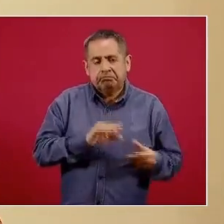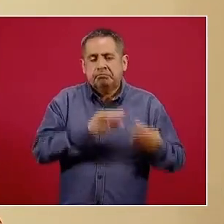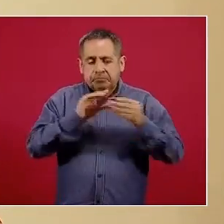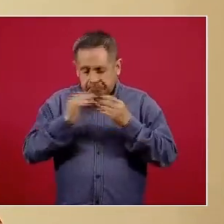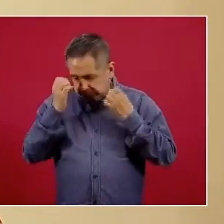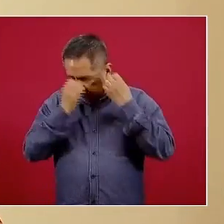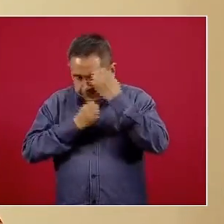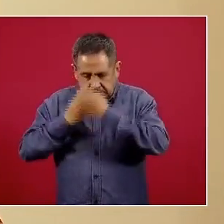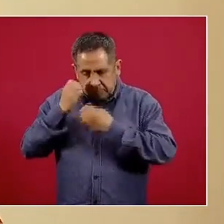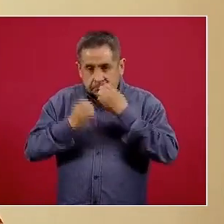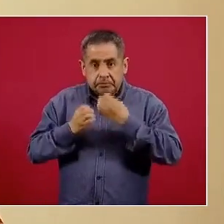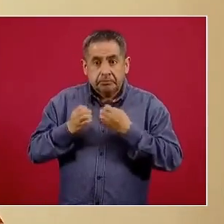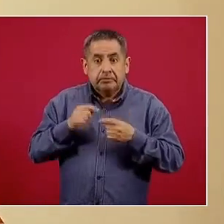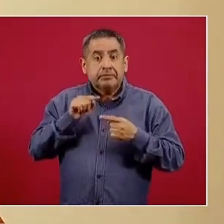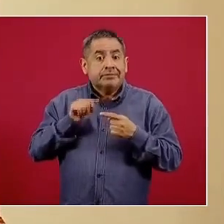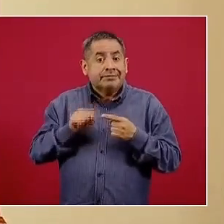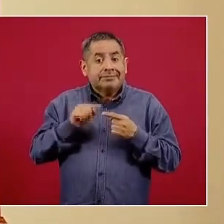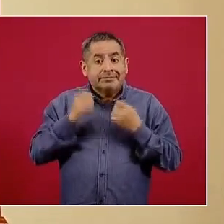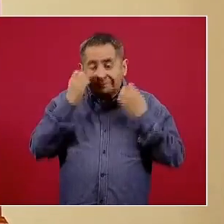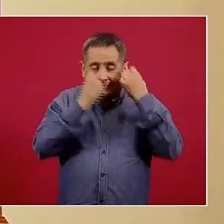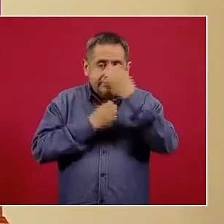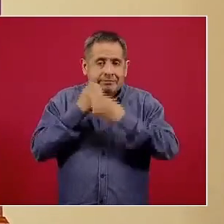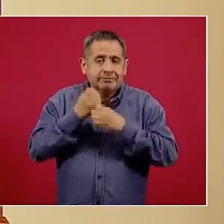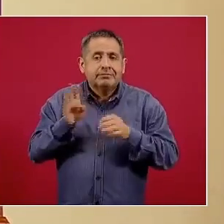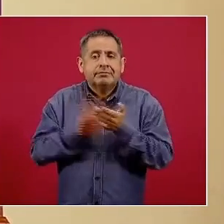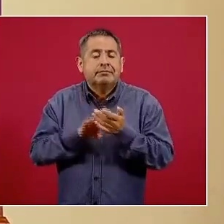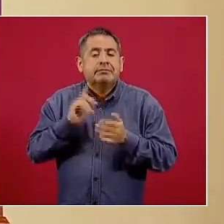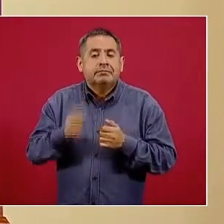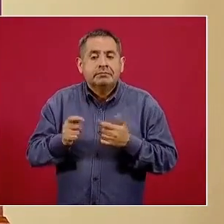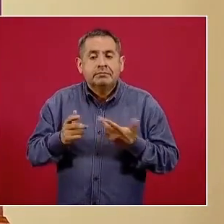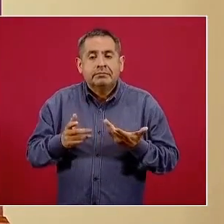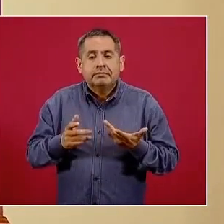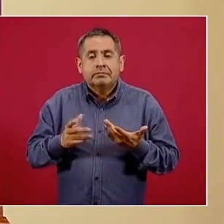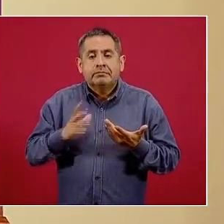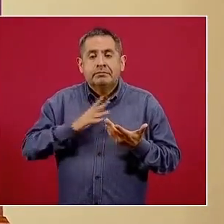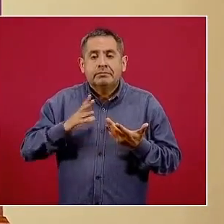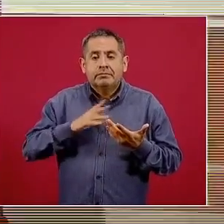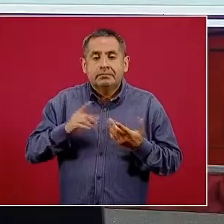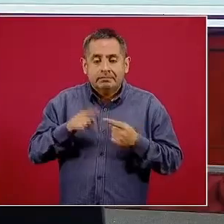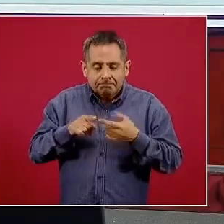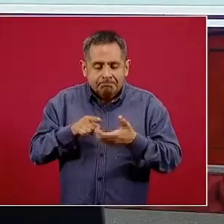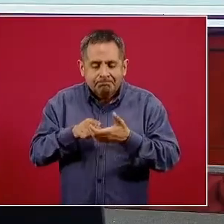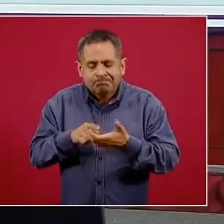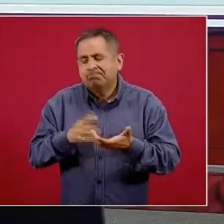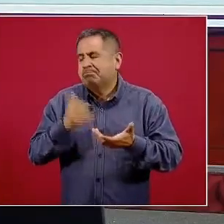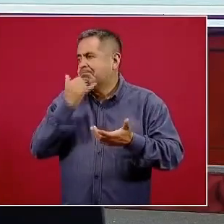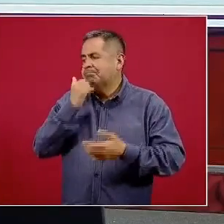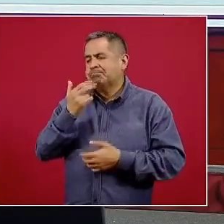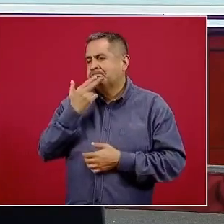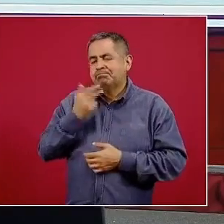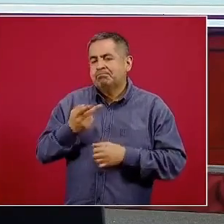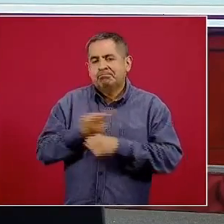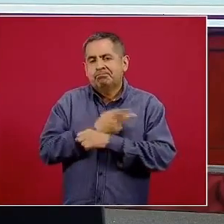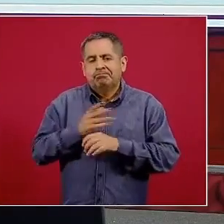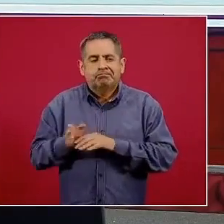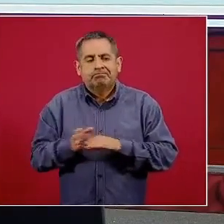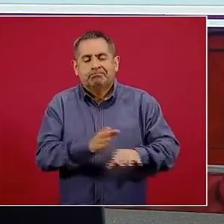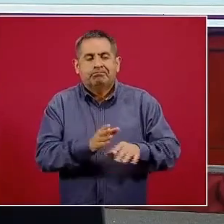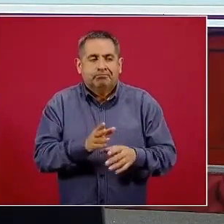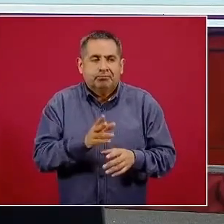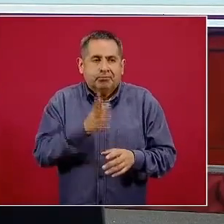revisión y dentro de esa revisión pueden existir causas de rechazo, o sea, la muestra puede todavía